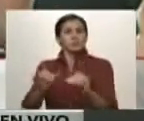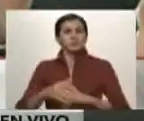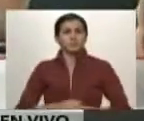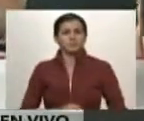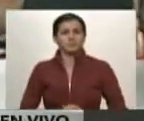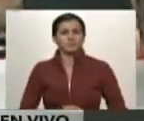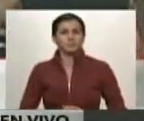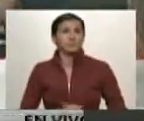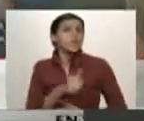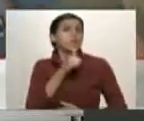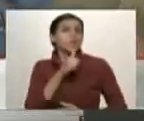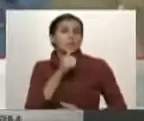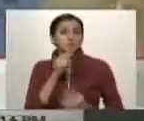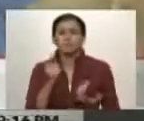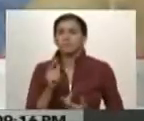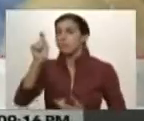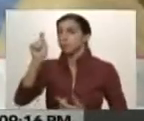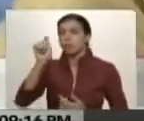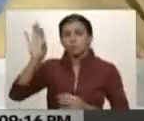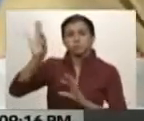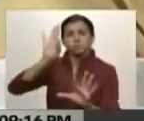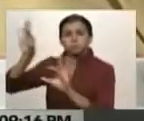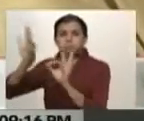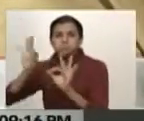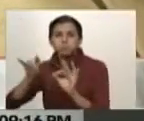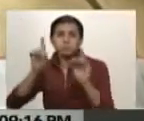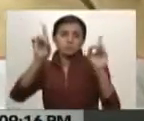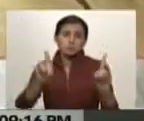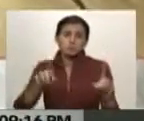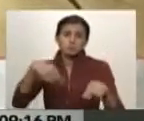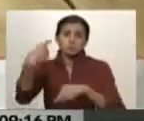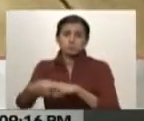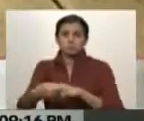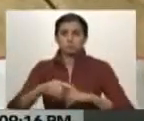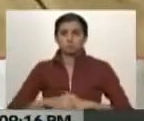quiénes van a ser sus diputados y diputadas